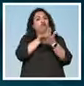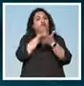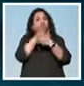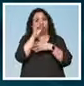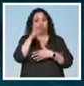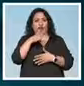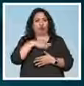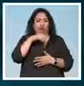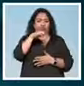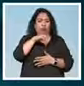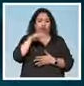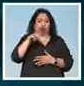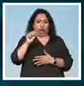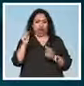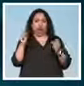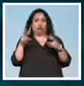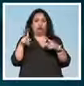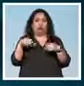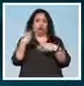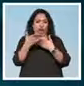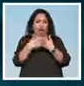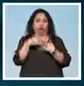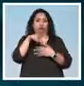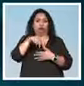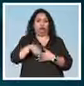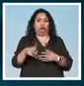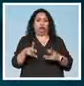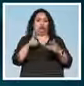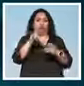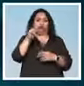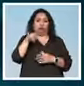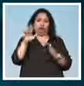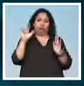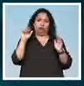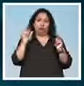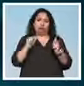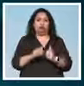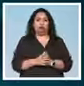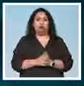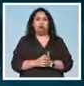Yo soy Miri Murasaki y nos vemos a la próxima por Rincón Nippon. ¡Sayonara!